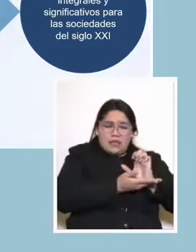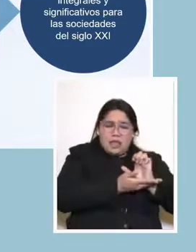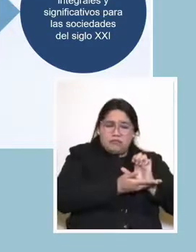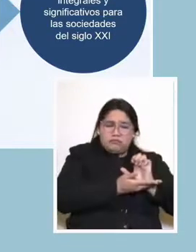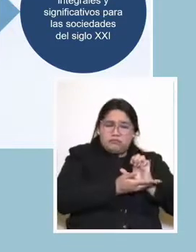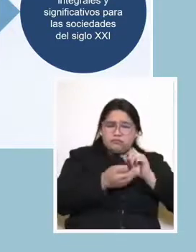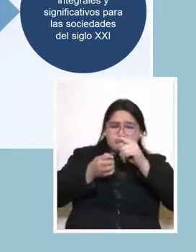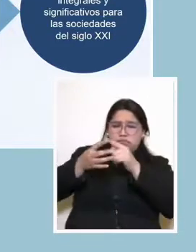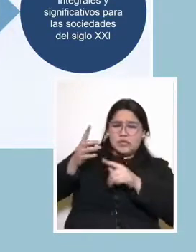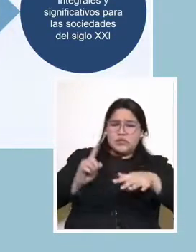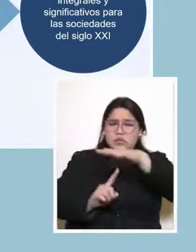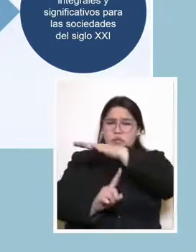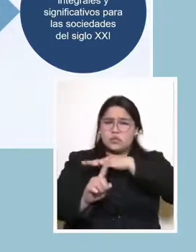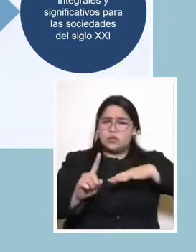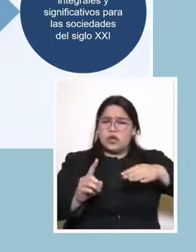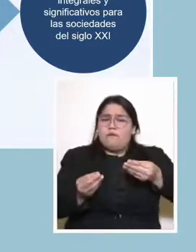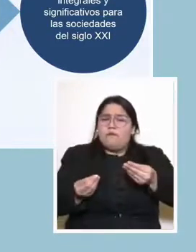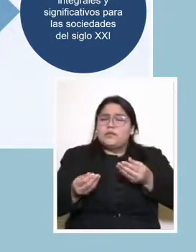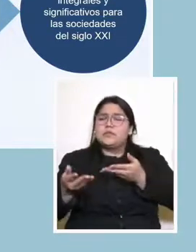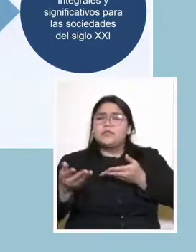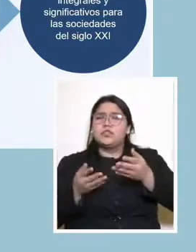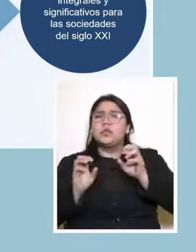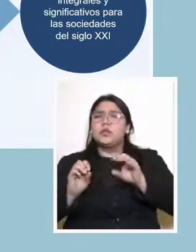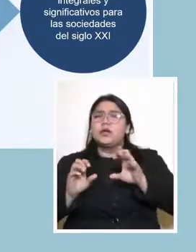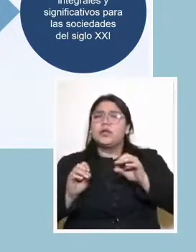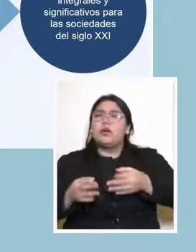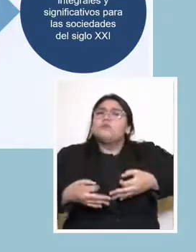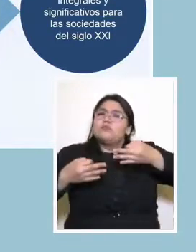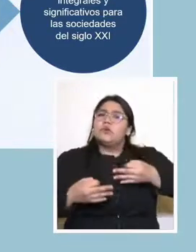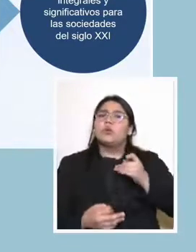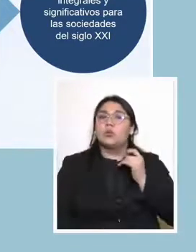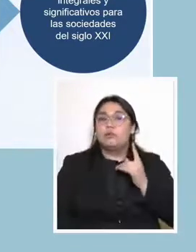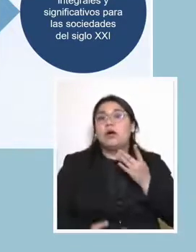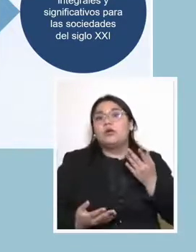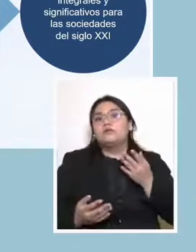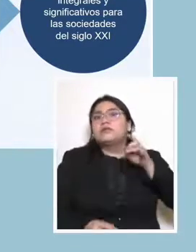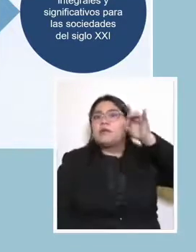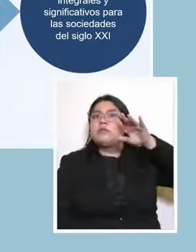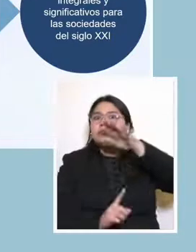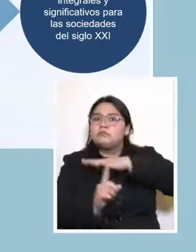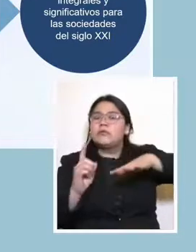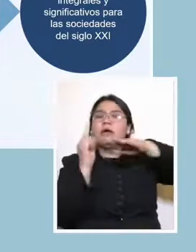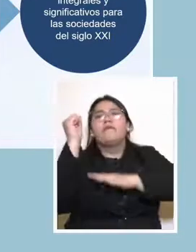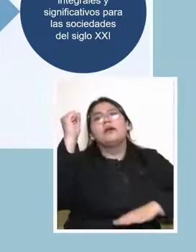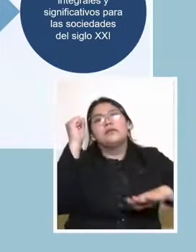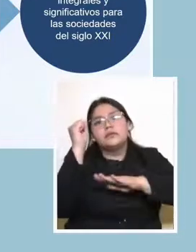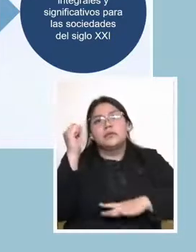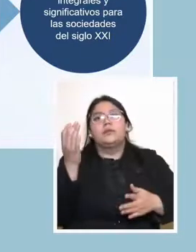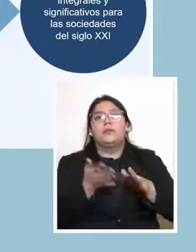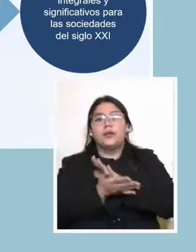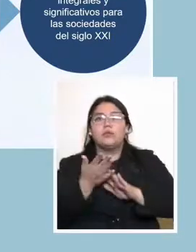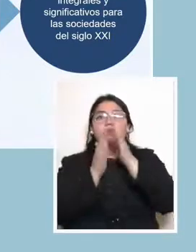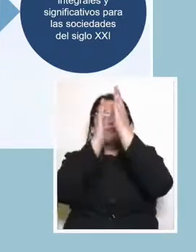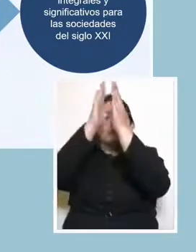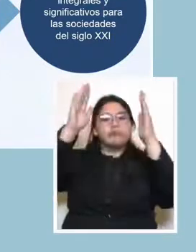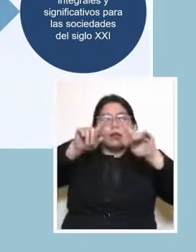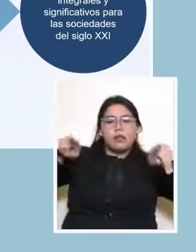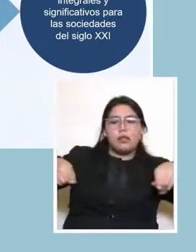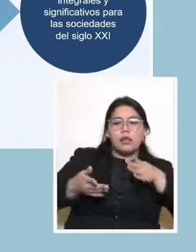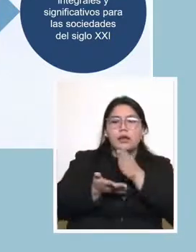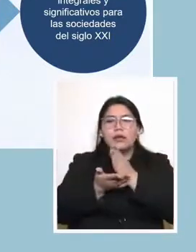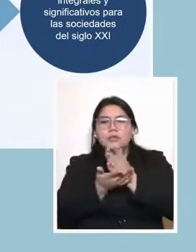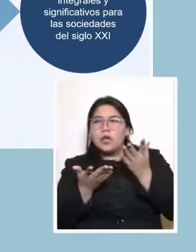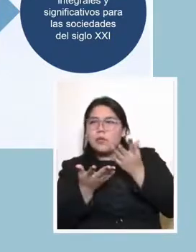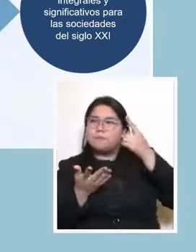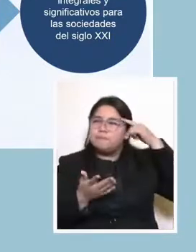garantizar para un buen servicio educativo, que hoy día entendemos que son condiciones basales, ¿no? Cómo repensamos la infraestructura escolar, cómo pensamos,